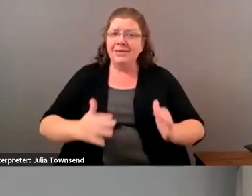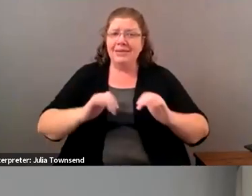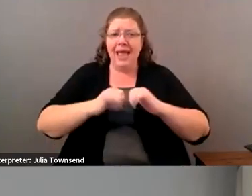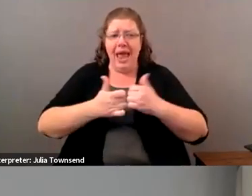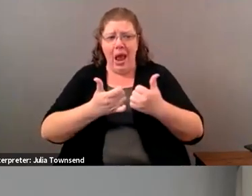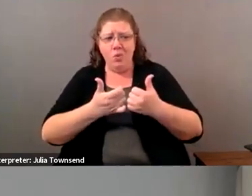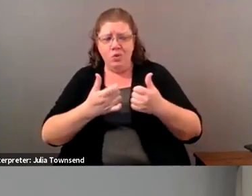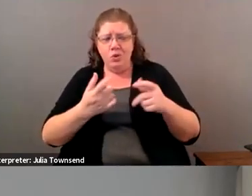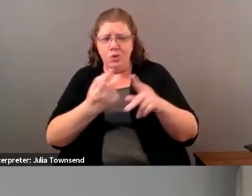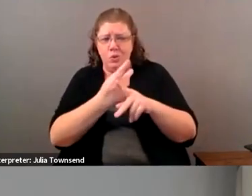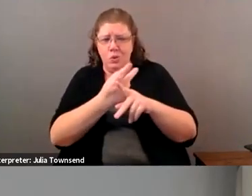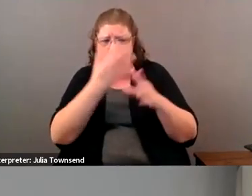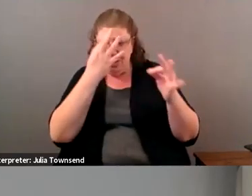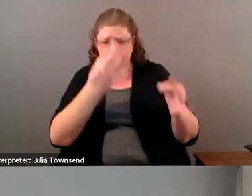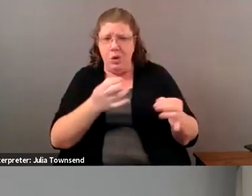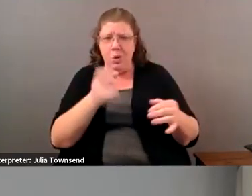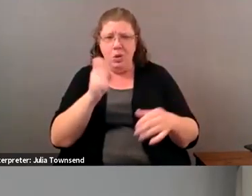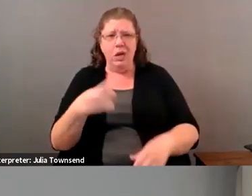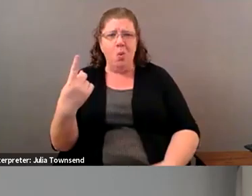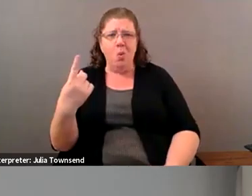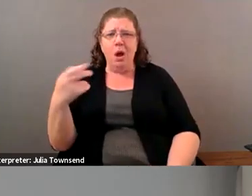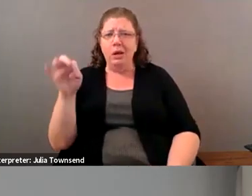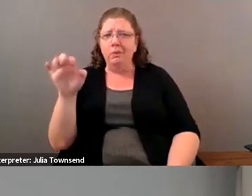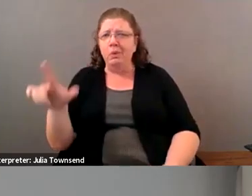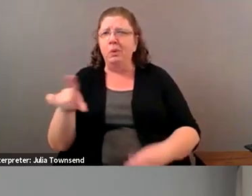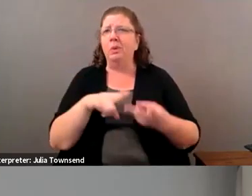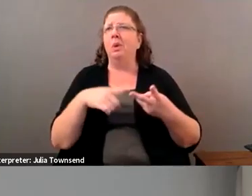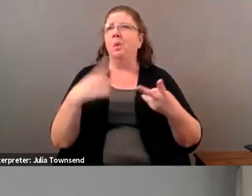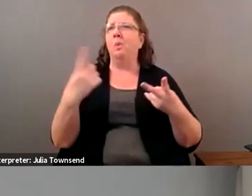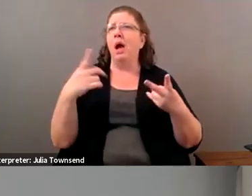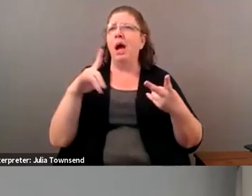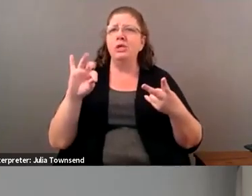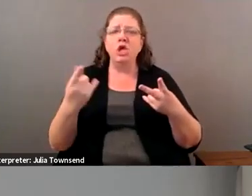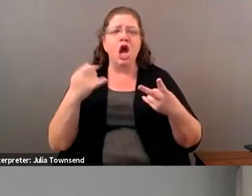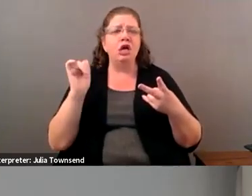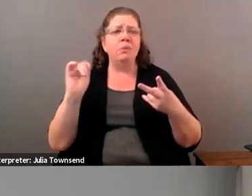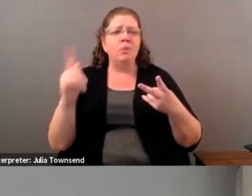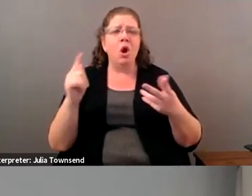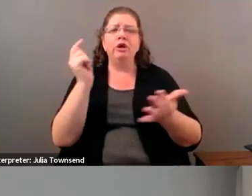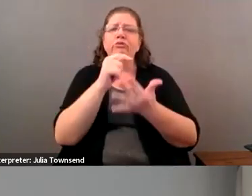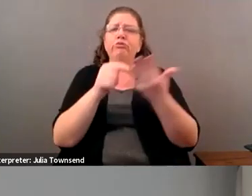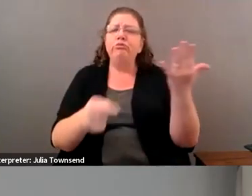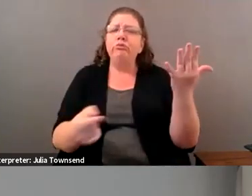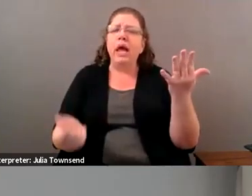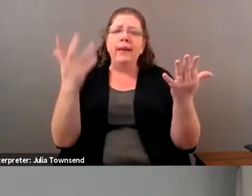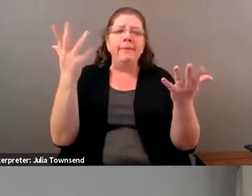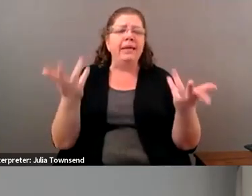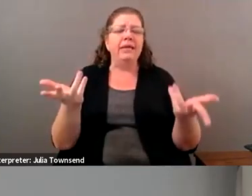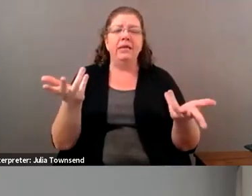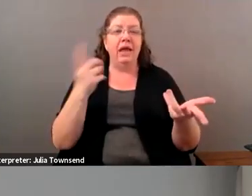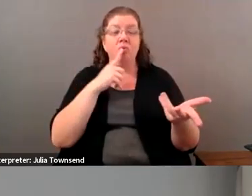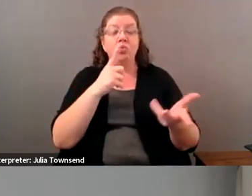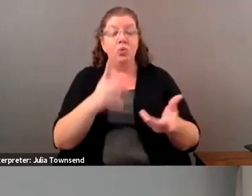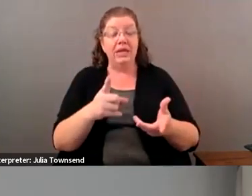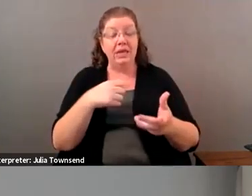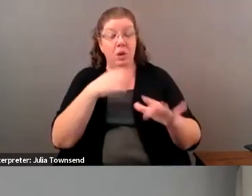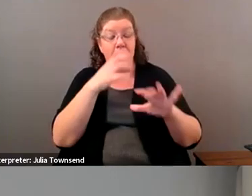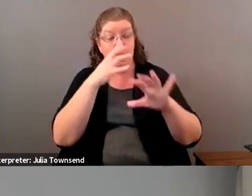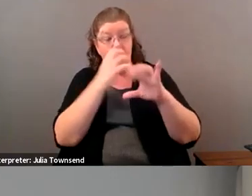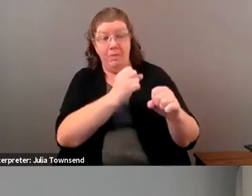éste y con con tantas residencias como ustedes determinan que solamente necesitan una alberca o